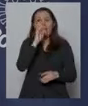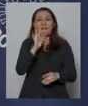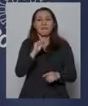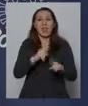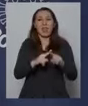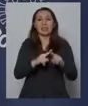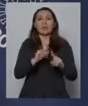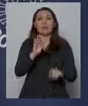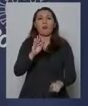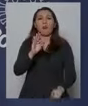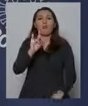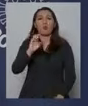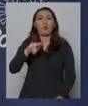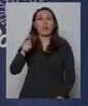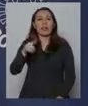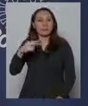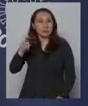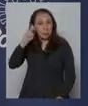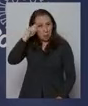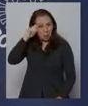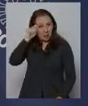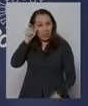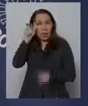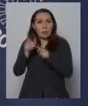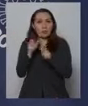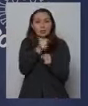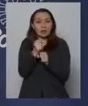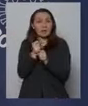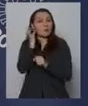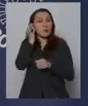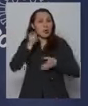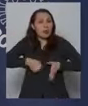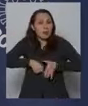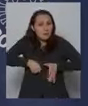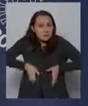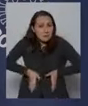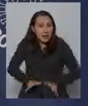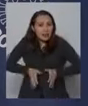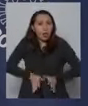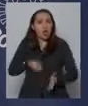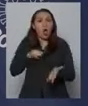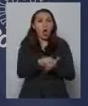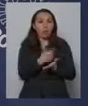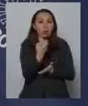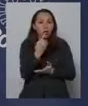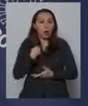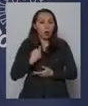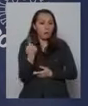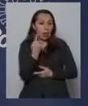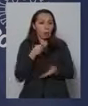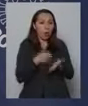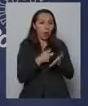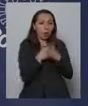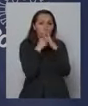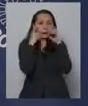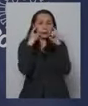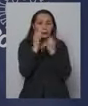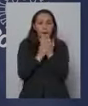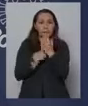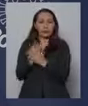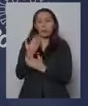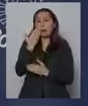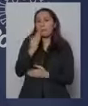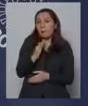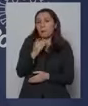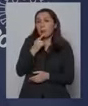Bulnes de Providencia hay denuncias, por ejemplo, de personal Las Matronas, que estarían comprando sus propios insumos, si tienen antecedentes de eso, pero